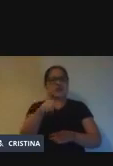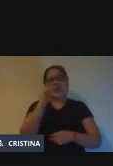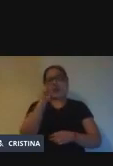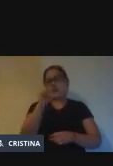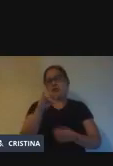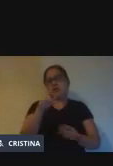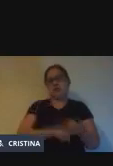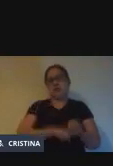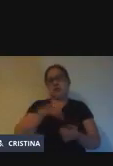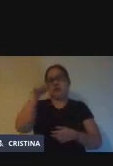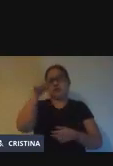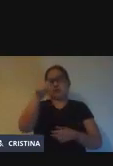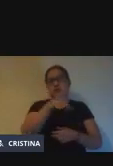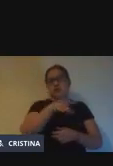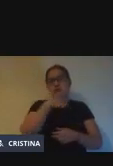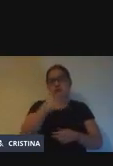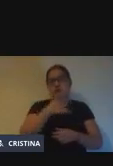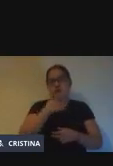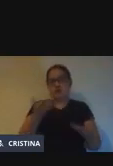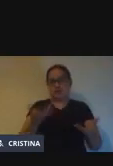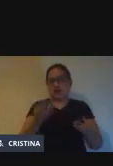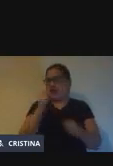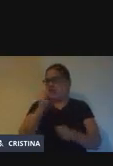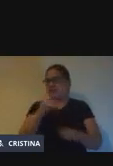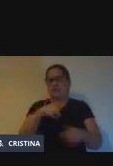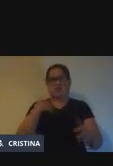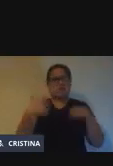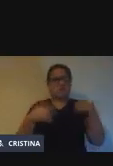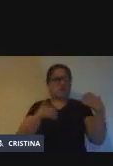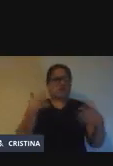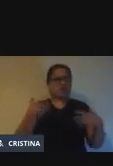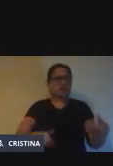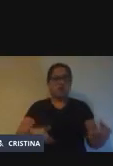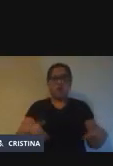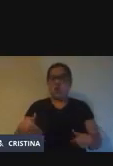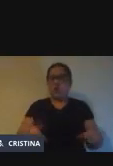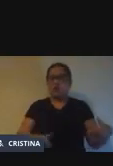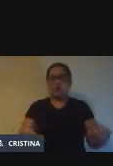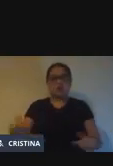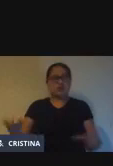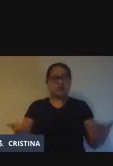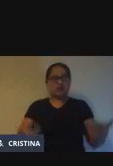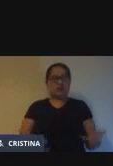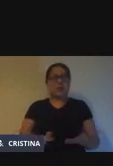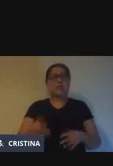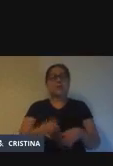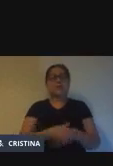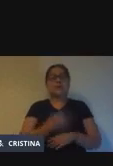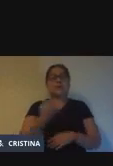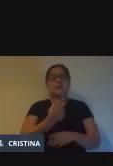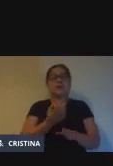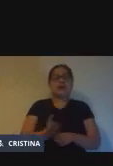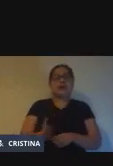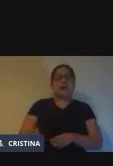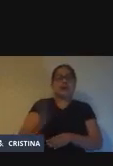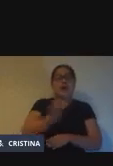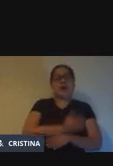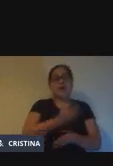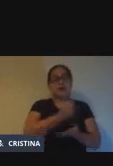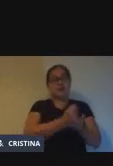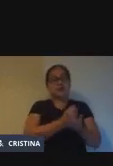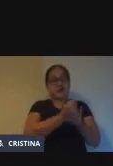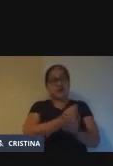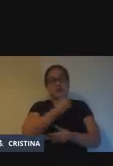irritable, así, irritable. Y es que no hemos trabajado con esas emociones o no las